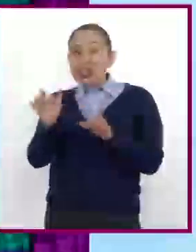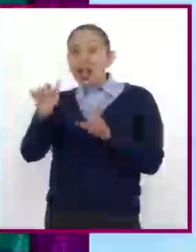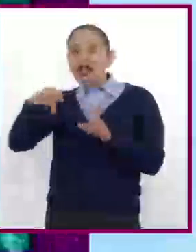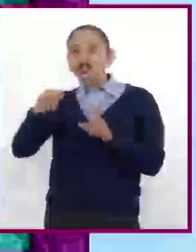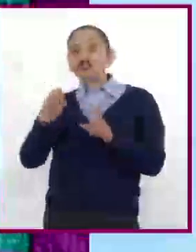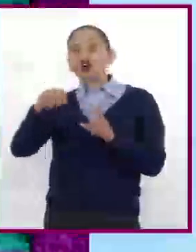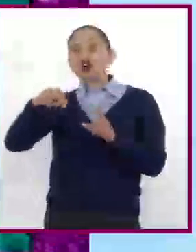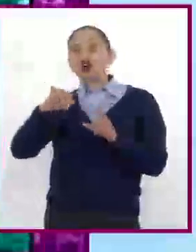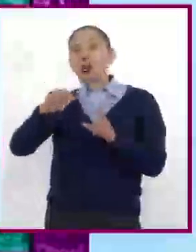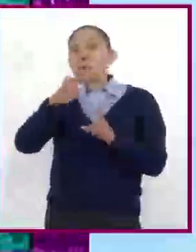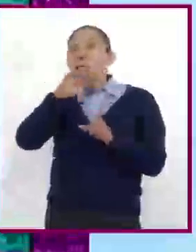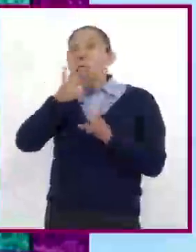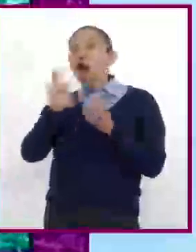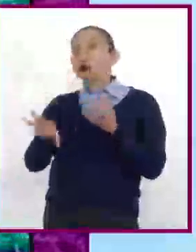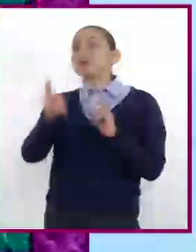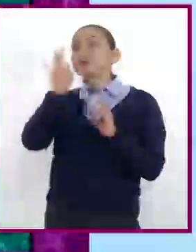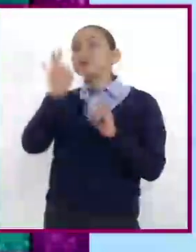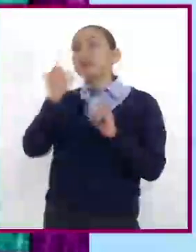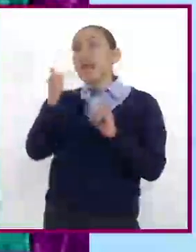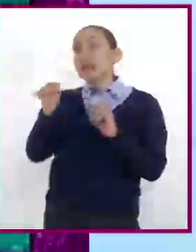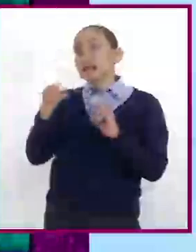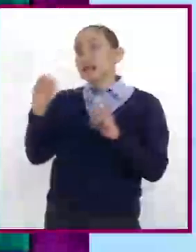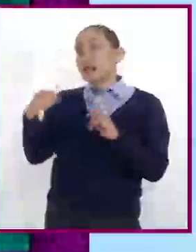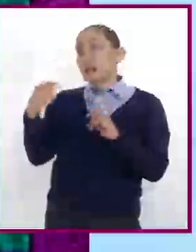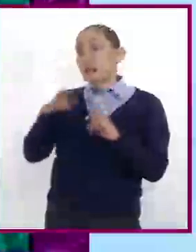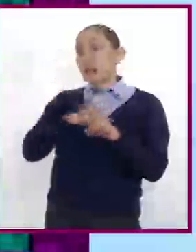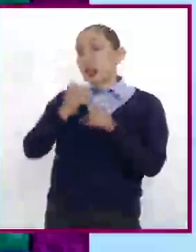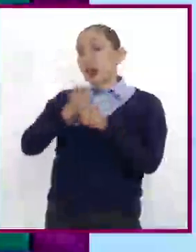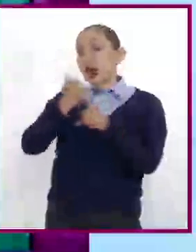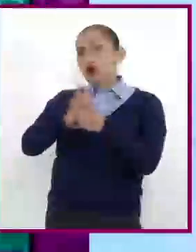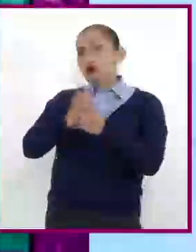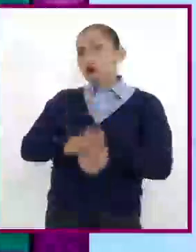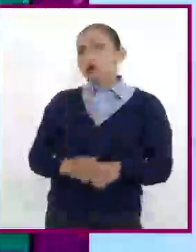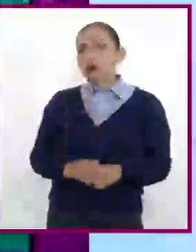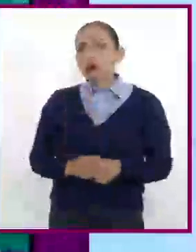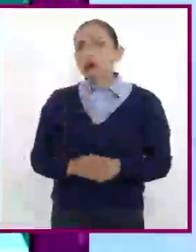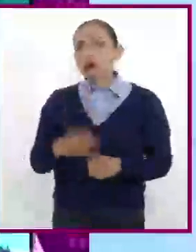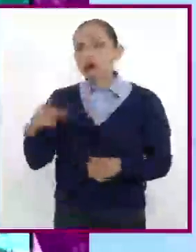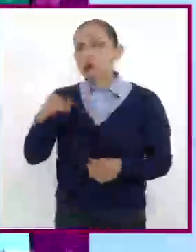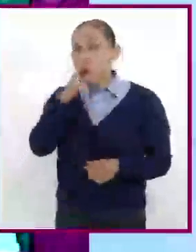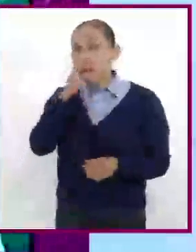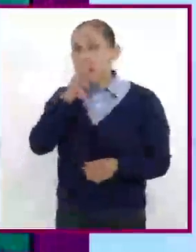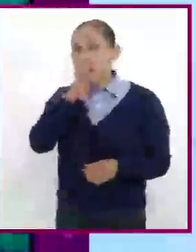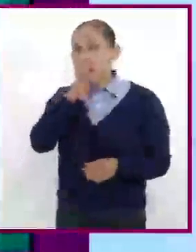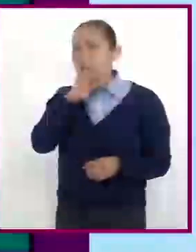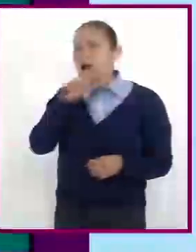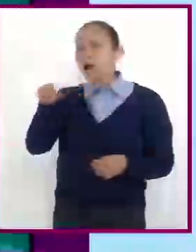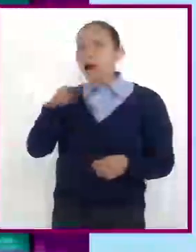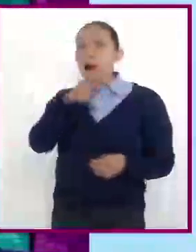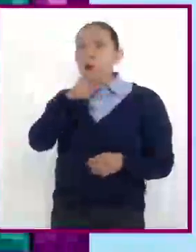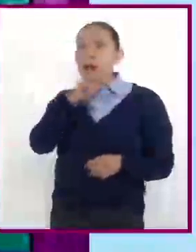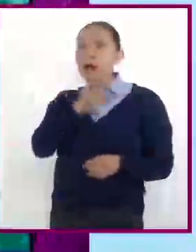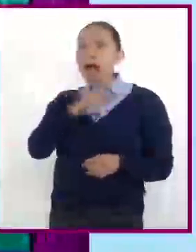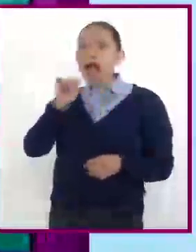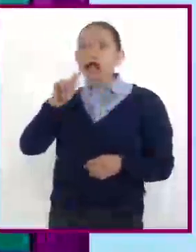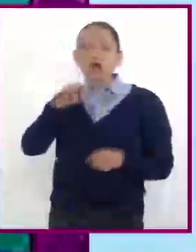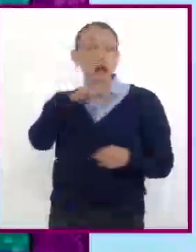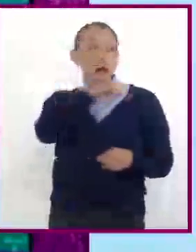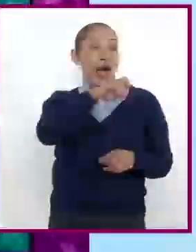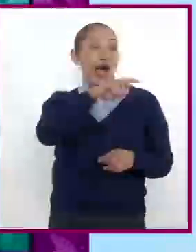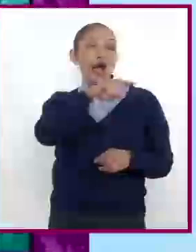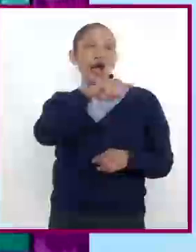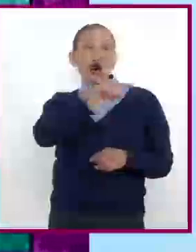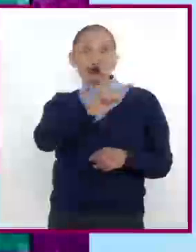Antonio por parte de mi mamá, de hecho así se llama mi abuelo paterno. Entonces, como mi mamá quiso Antonio y mi papá